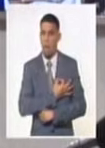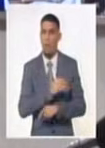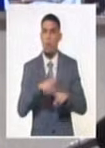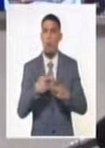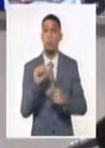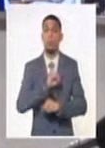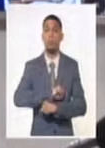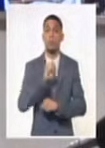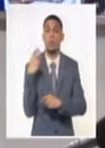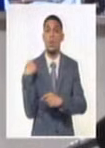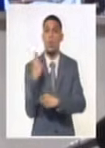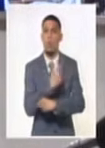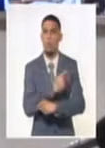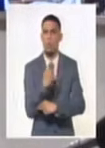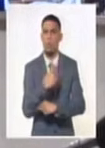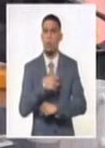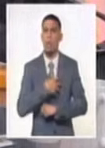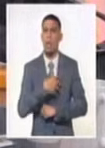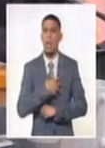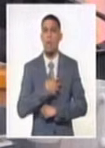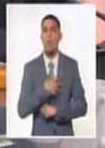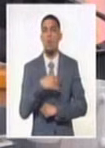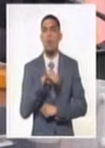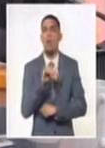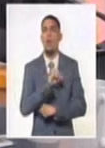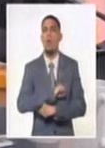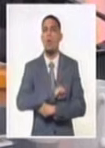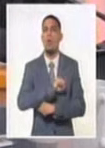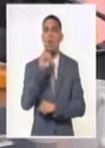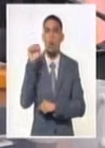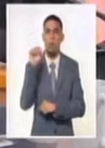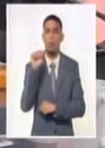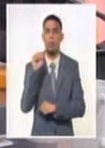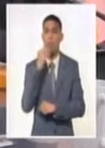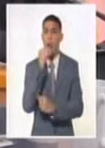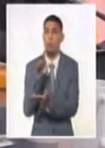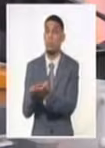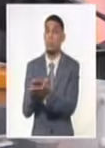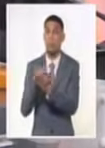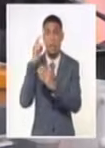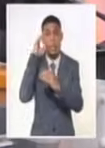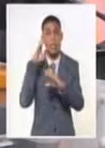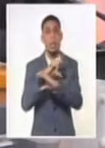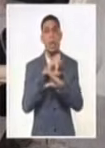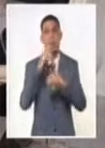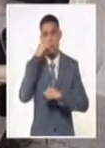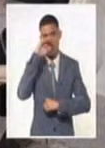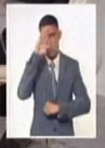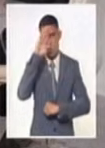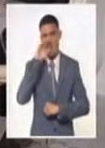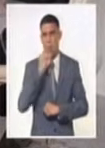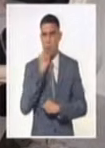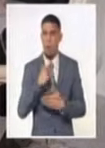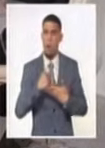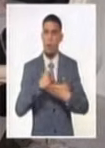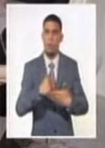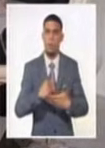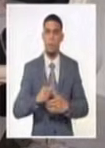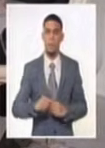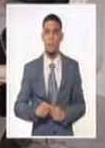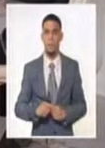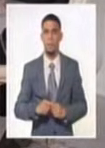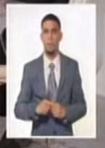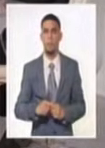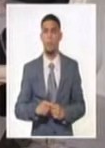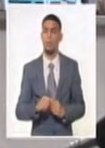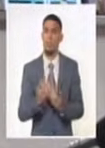bueno, muchísimas motivaciones también definidas como relevo de la ciencia en el país, bueno, y de otras cosas, porque cada vez tenemos más también que estudian, bueno, la diversidad de carreras